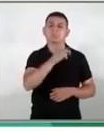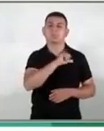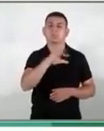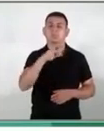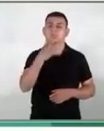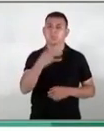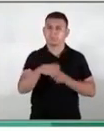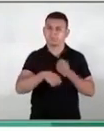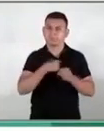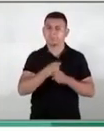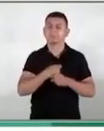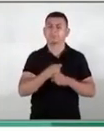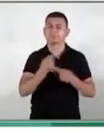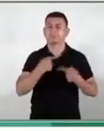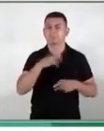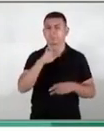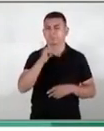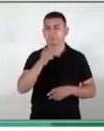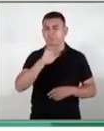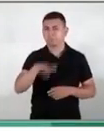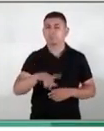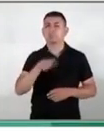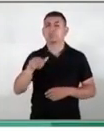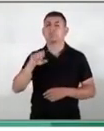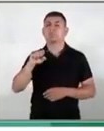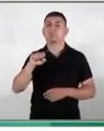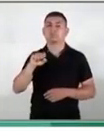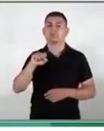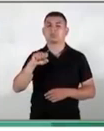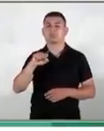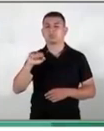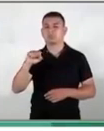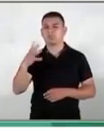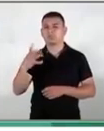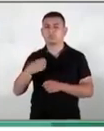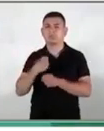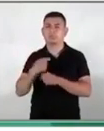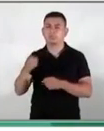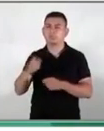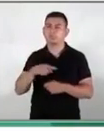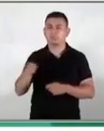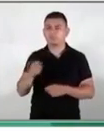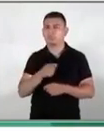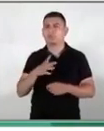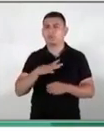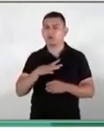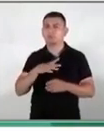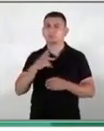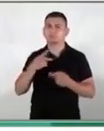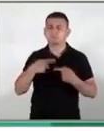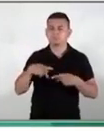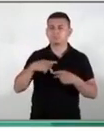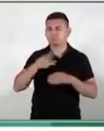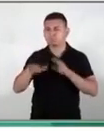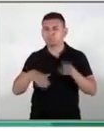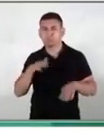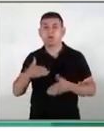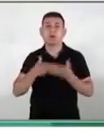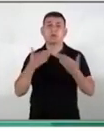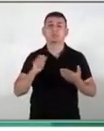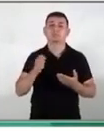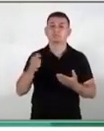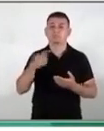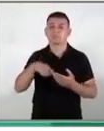25 a 44 años y de 60 a 64 años. Continúan las comorbilidades asociadas, que